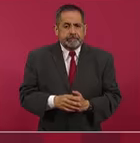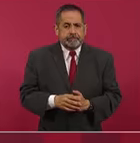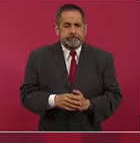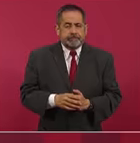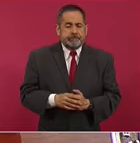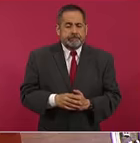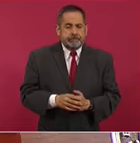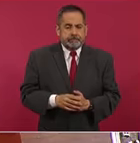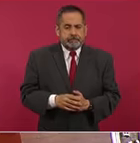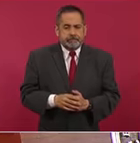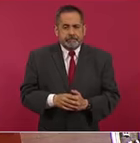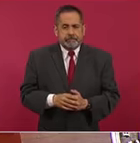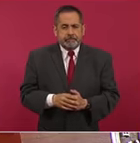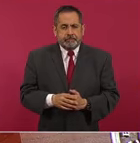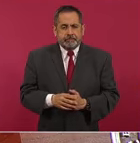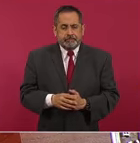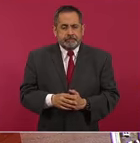el Poder Judicial,